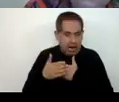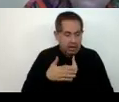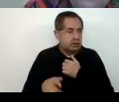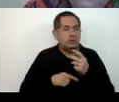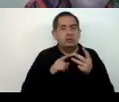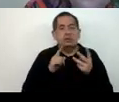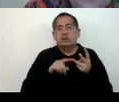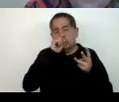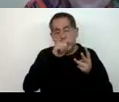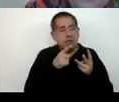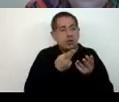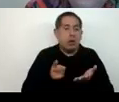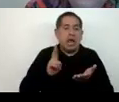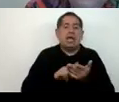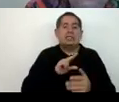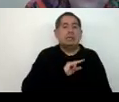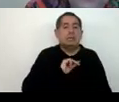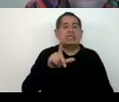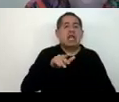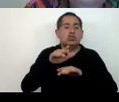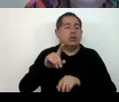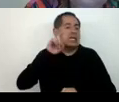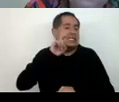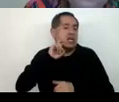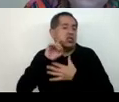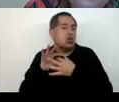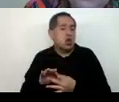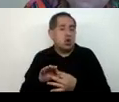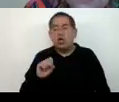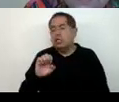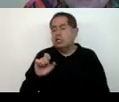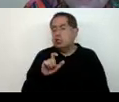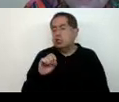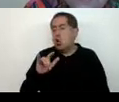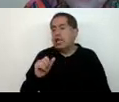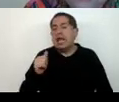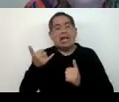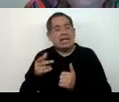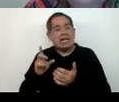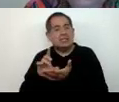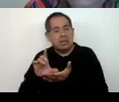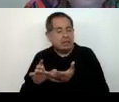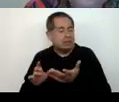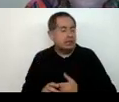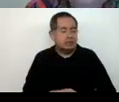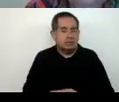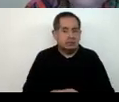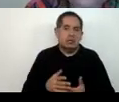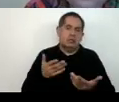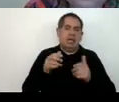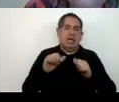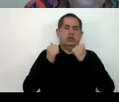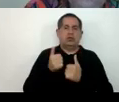que tenga una especialidad en sexología y discapacidad. Y bueno, en GEISAT